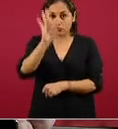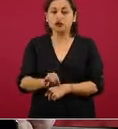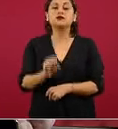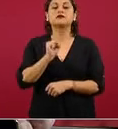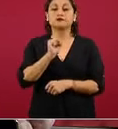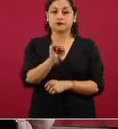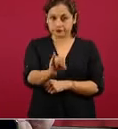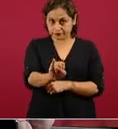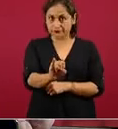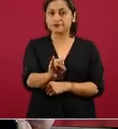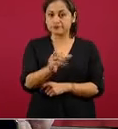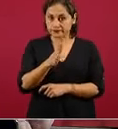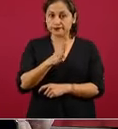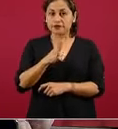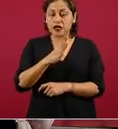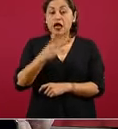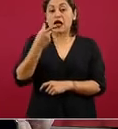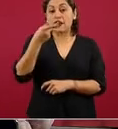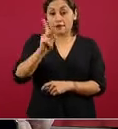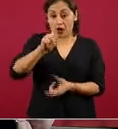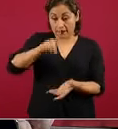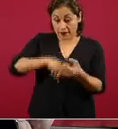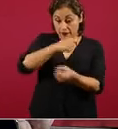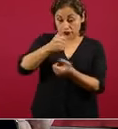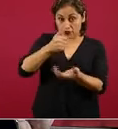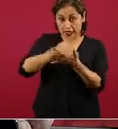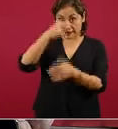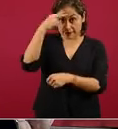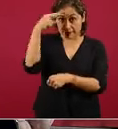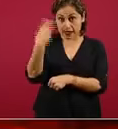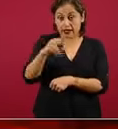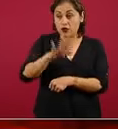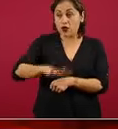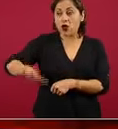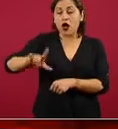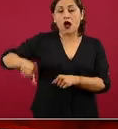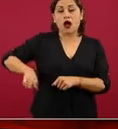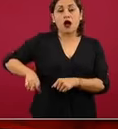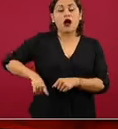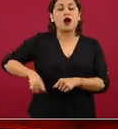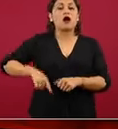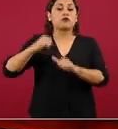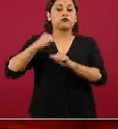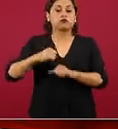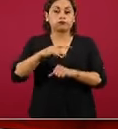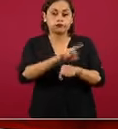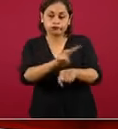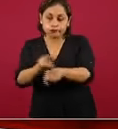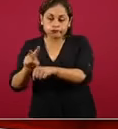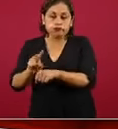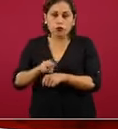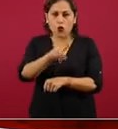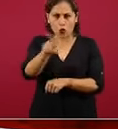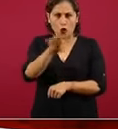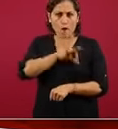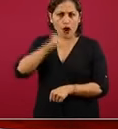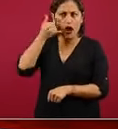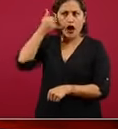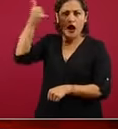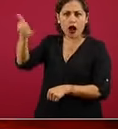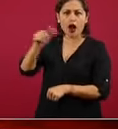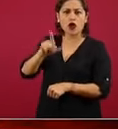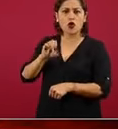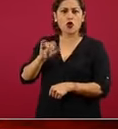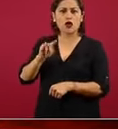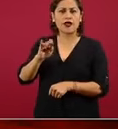están diferentes ejercicios de la Ciudad de México, tanto para la población general, en donde podemos hablar a Locatel, preguntar por las unidades hospitalarias,